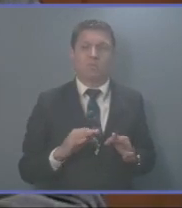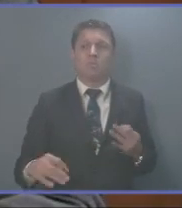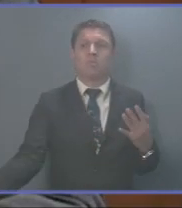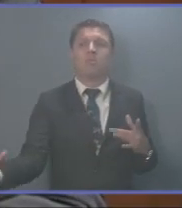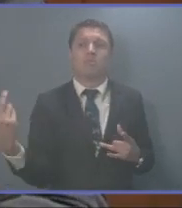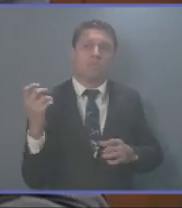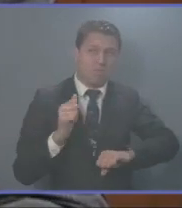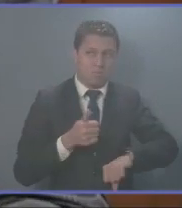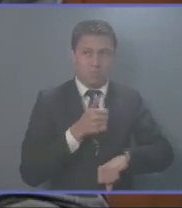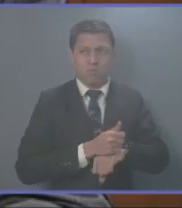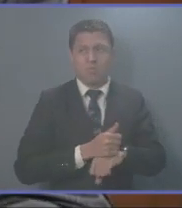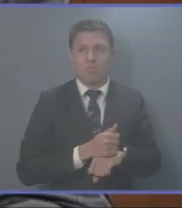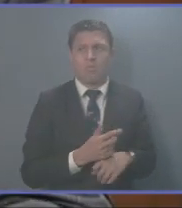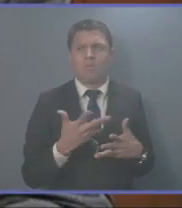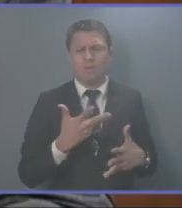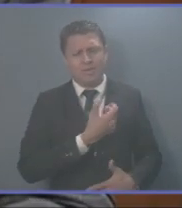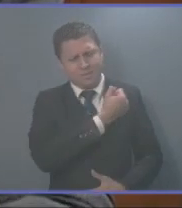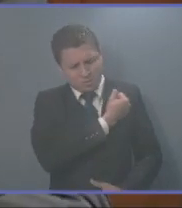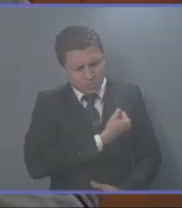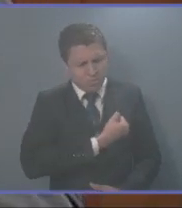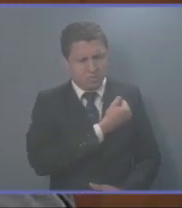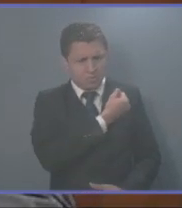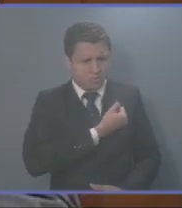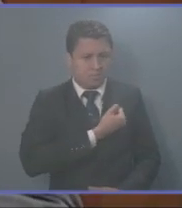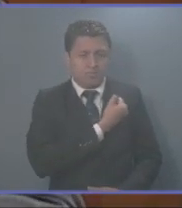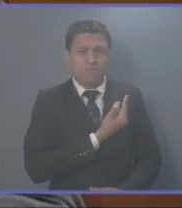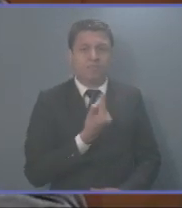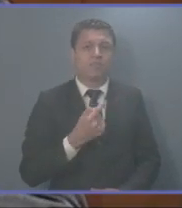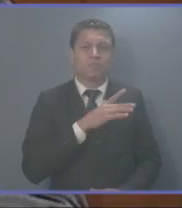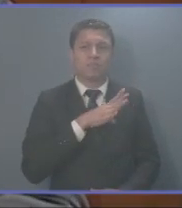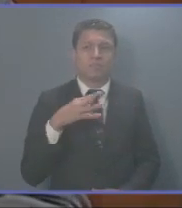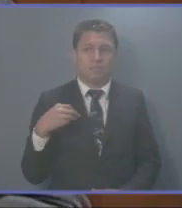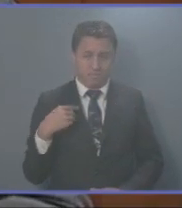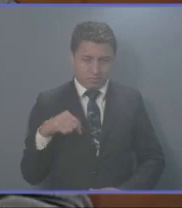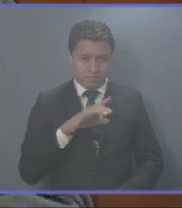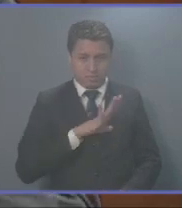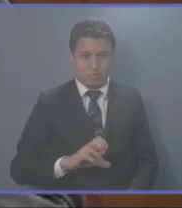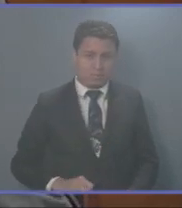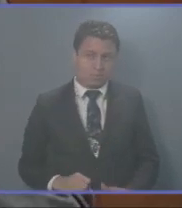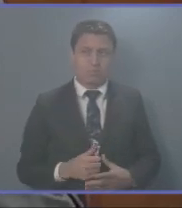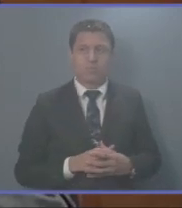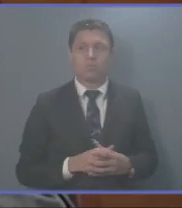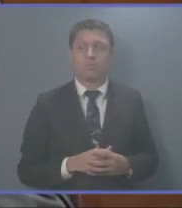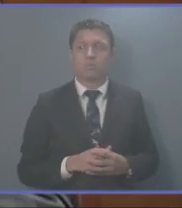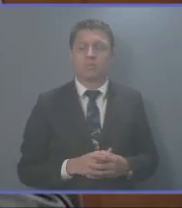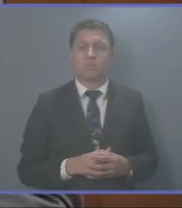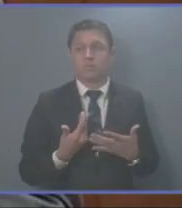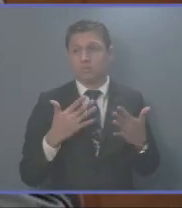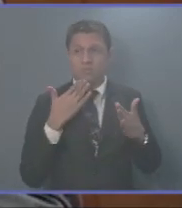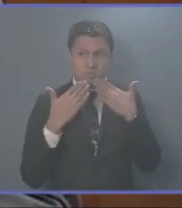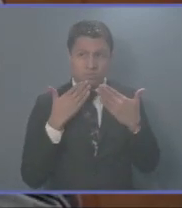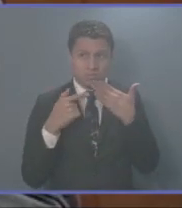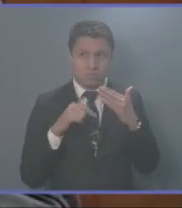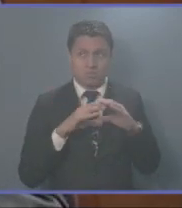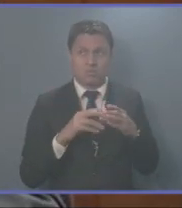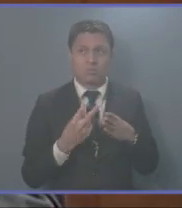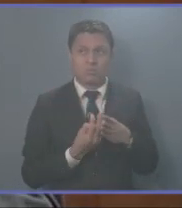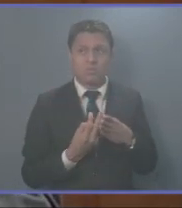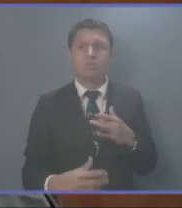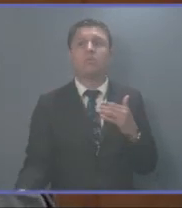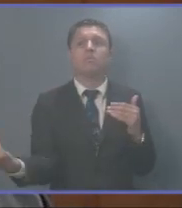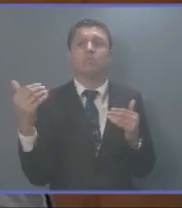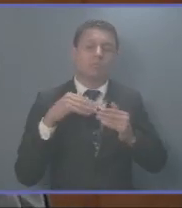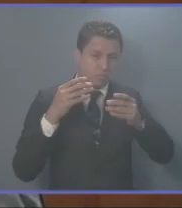están causando mucho sufrimiento a las familias salvadoreñas. En virtud de lo anterior, esta comisión emite